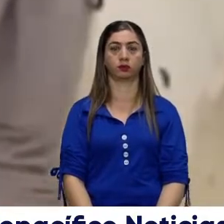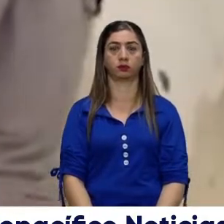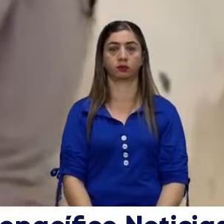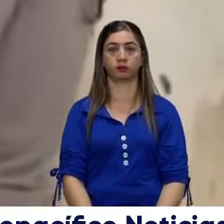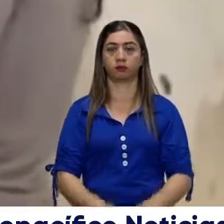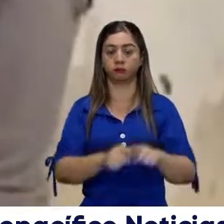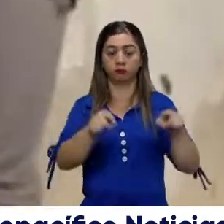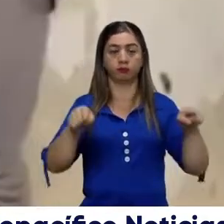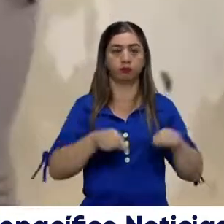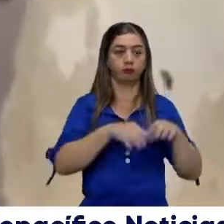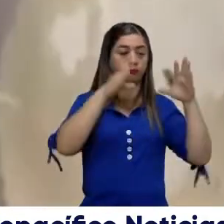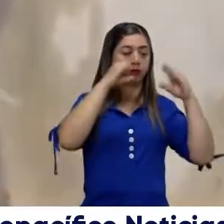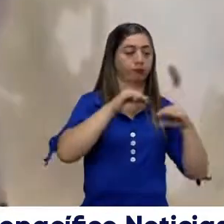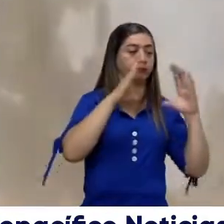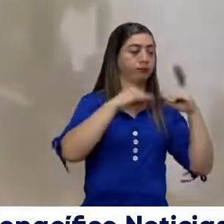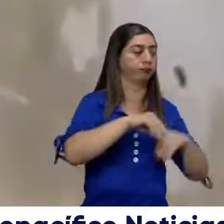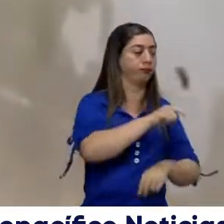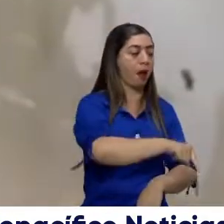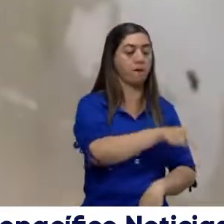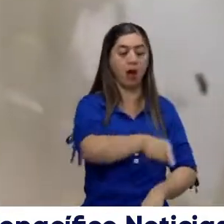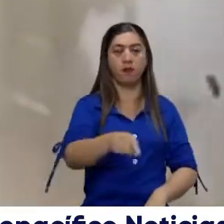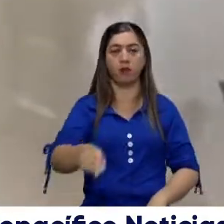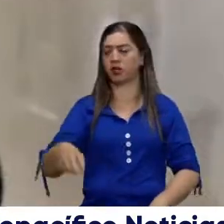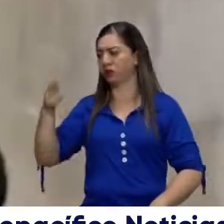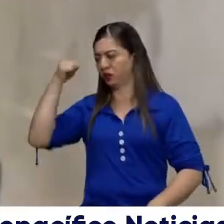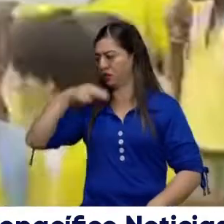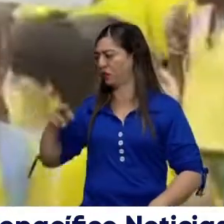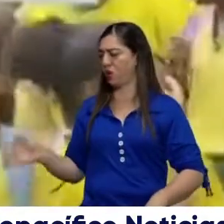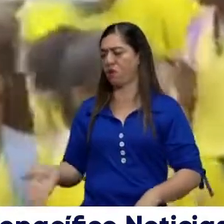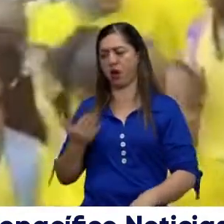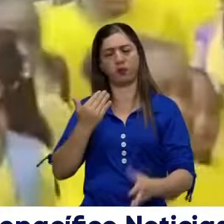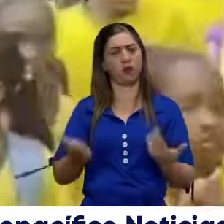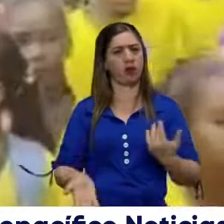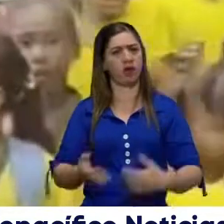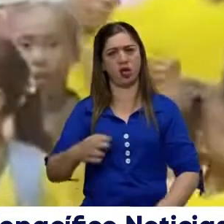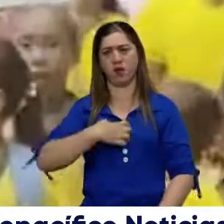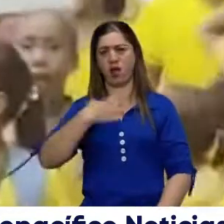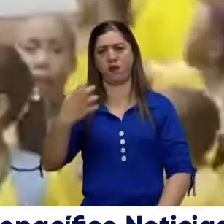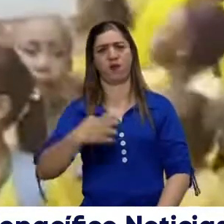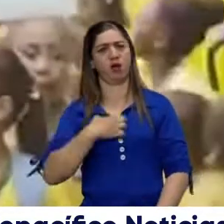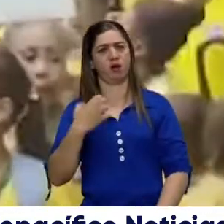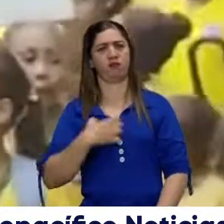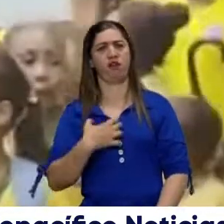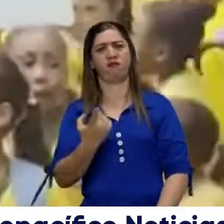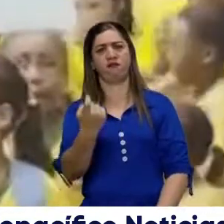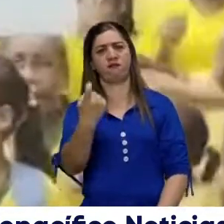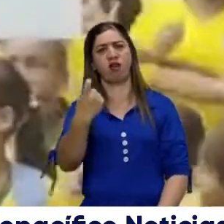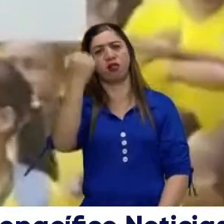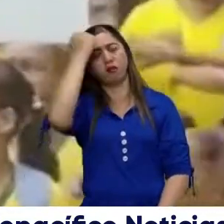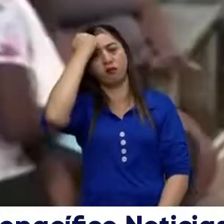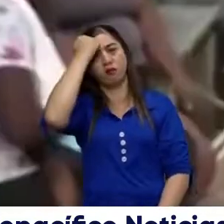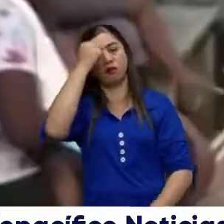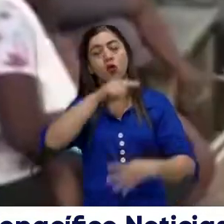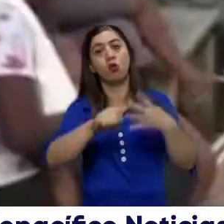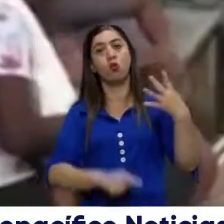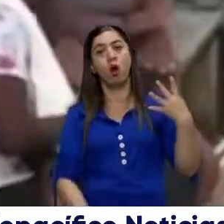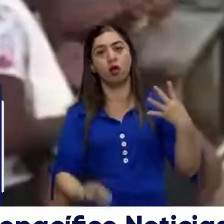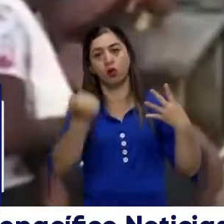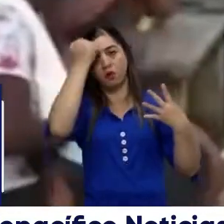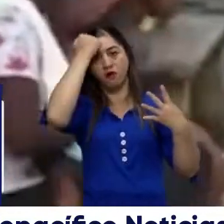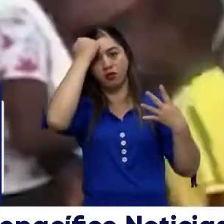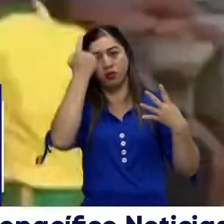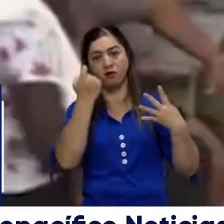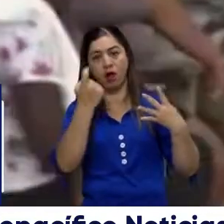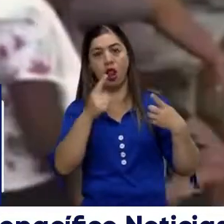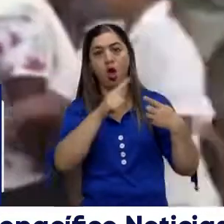De aula en aula, los padres de familia fueron sacando a sus hijos para protestar por la falta de docentes. Nos hacen falta 4 profesores,